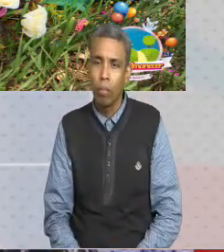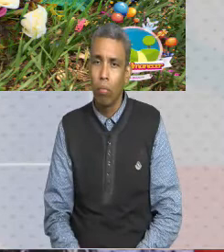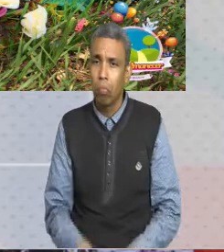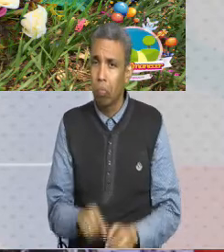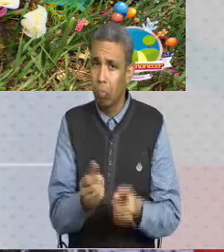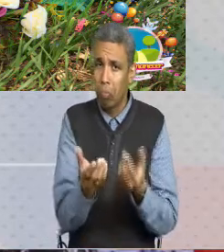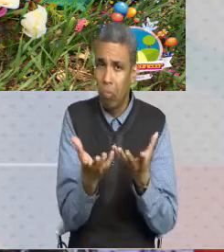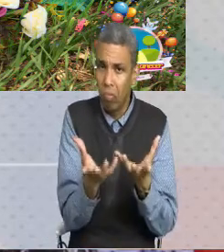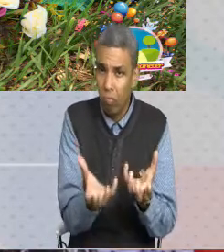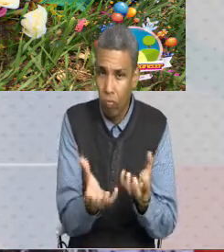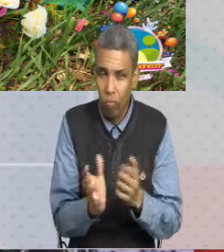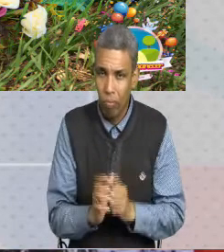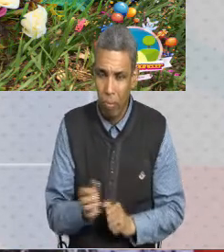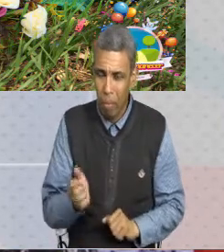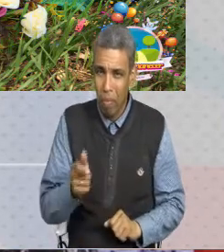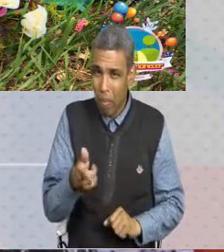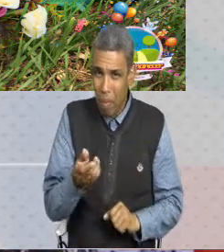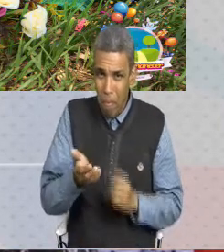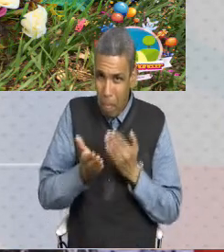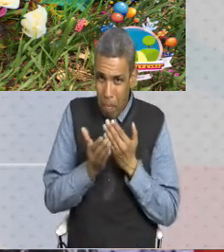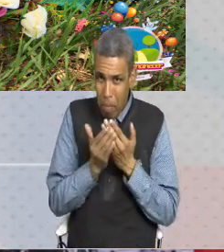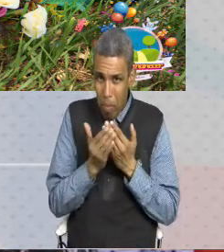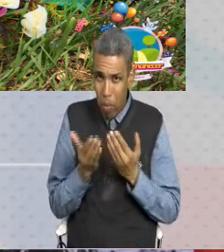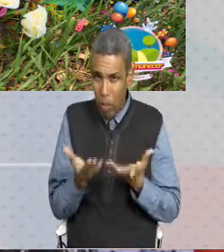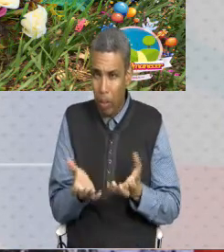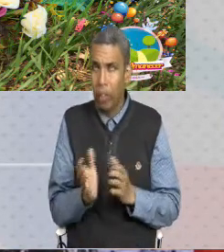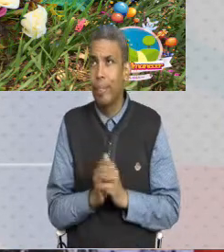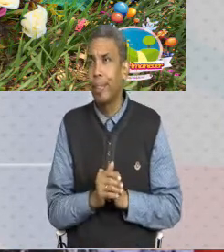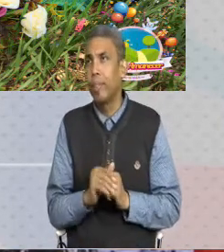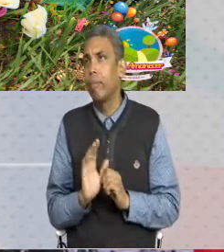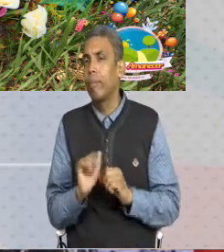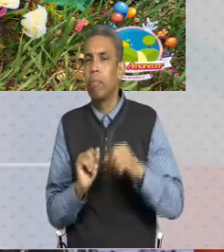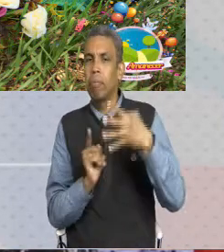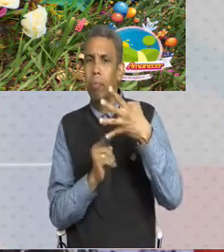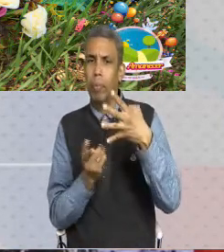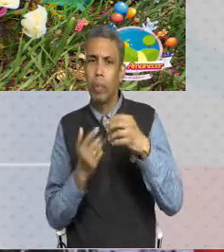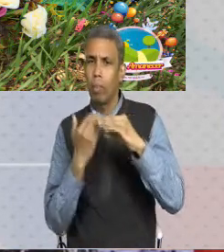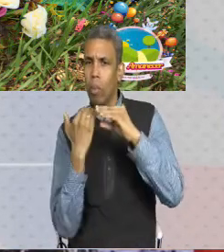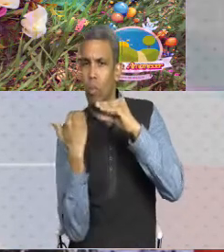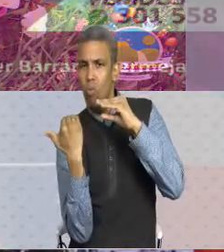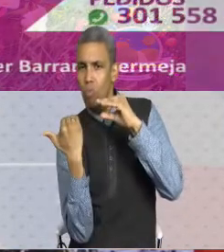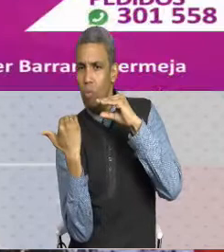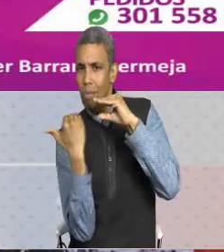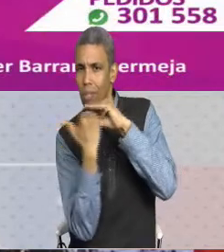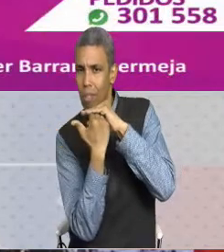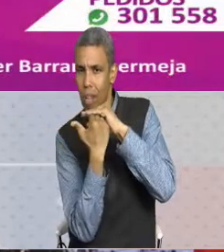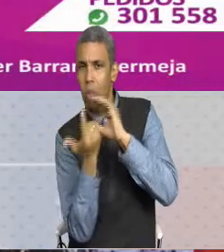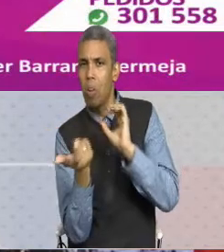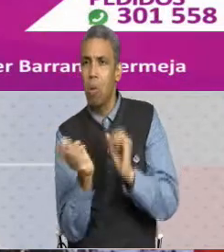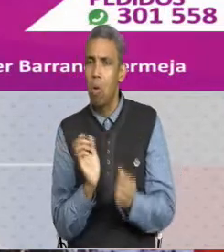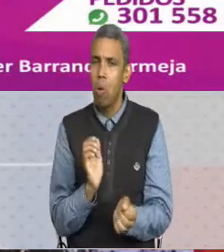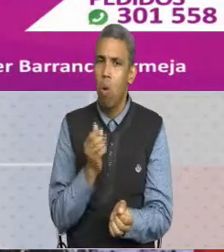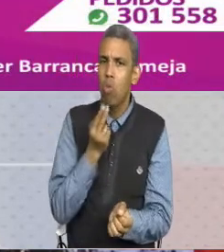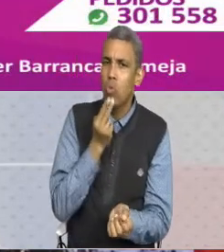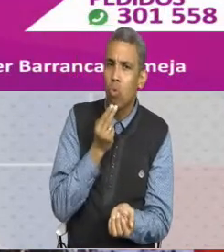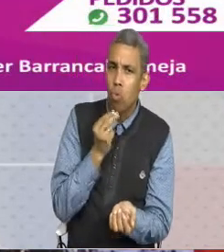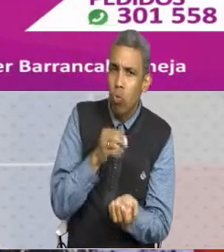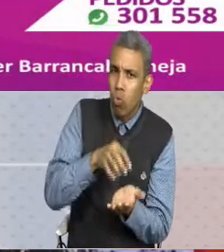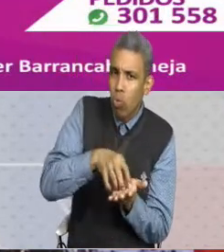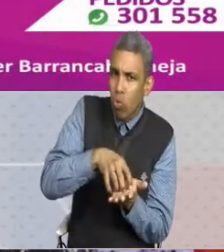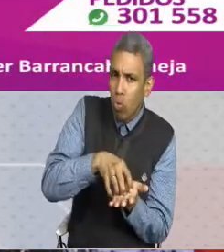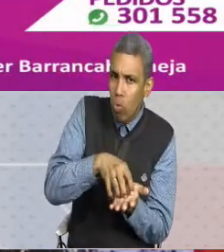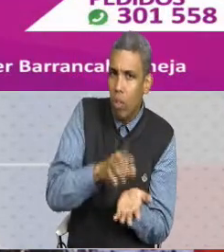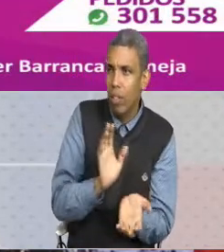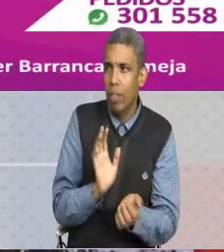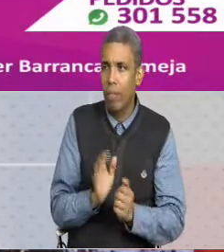la persona de pronto le agrade, pero sí. Normalmente ofrecemos un sándwich, un postre, algo un poco más ligero.